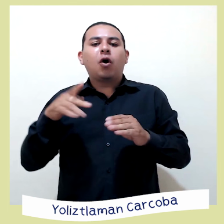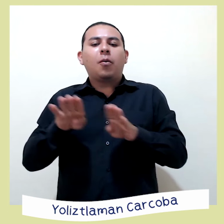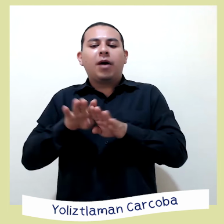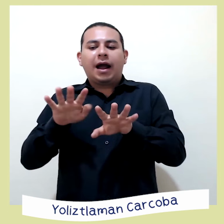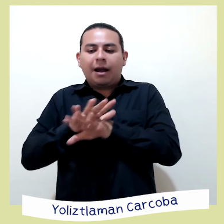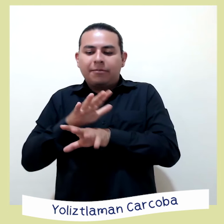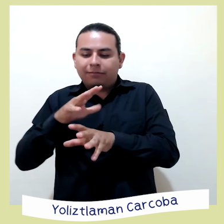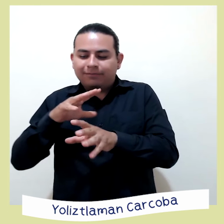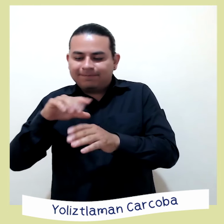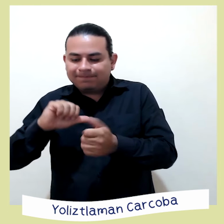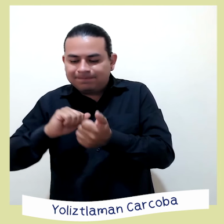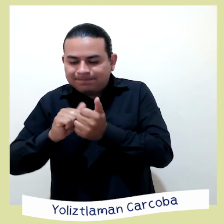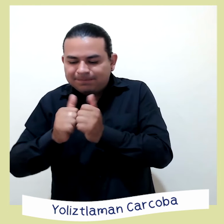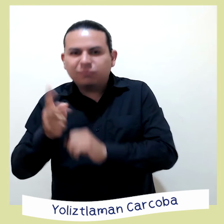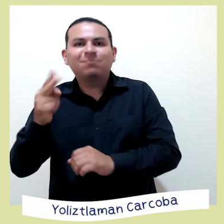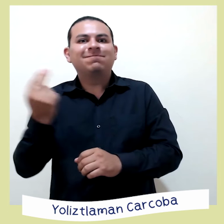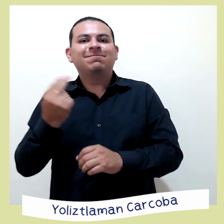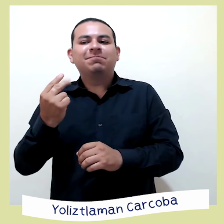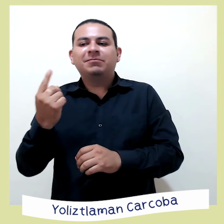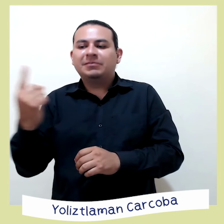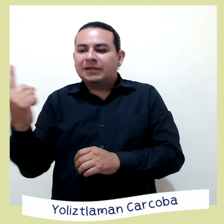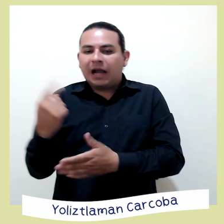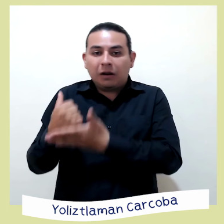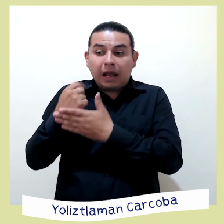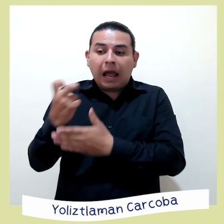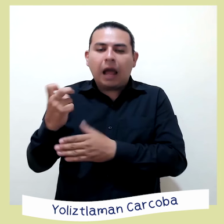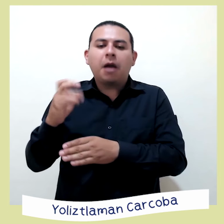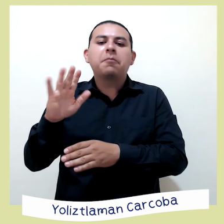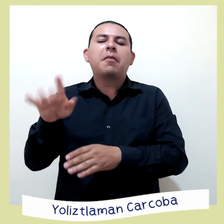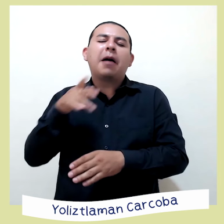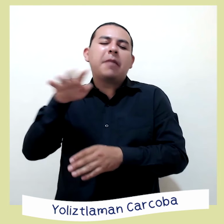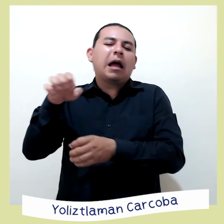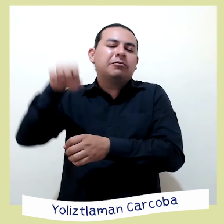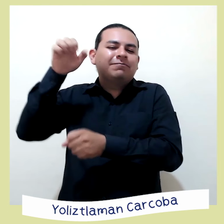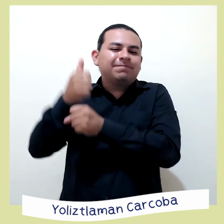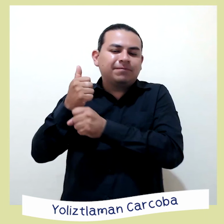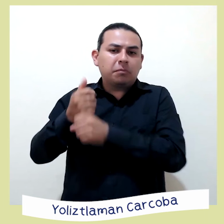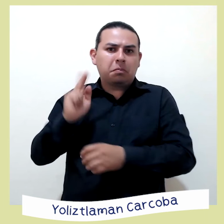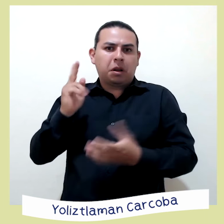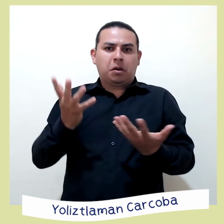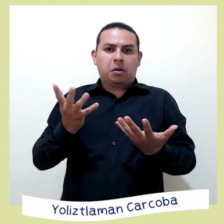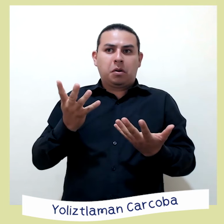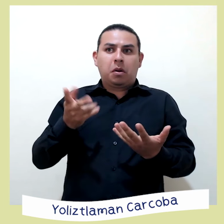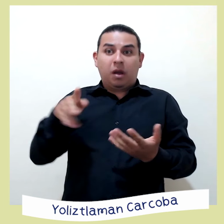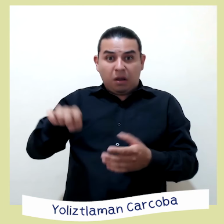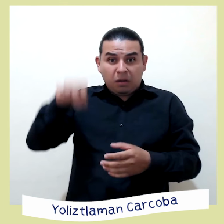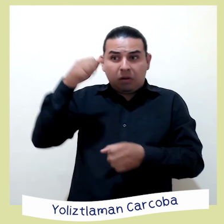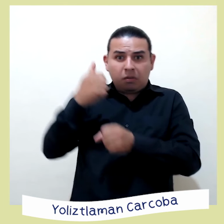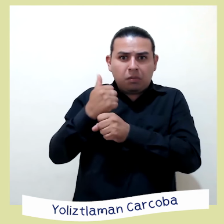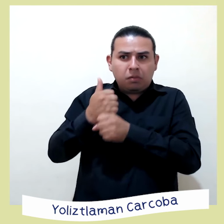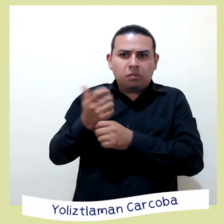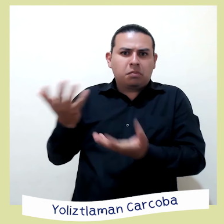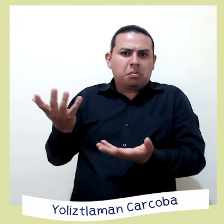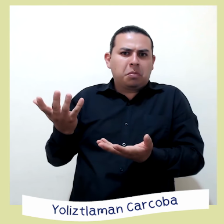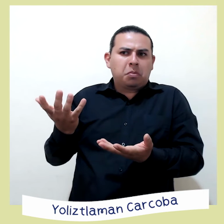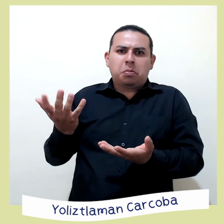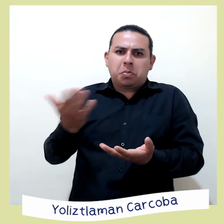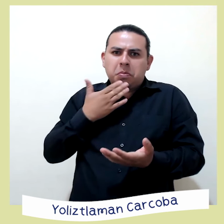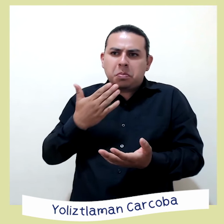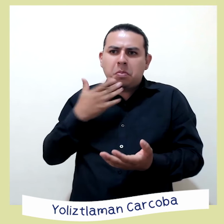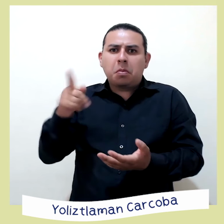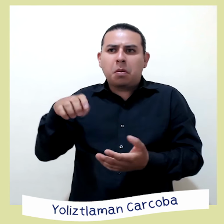se puede decir que estás envejeciendo o que sigues vivo con salud y ni siquiera tienes que decir que estás envejeciendo, sigues vivo,